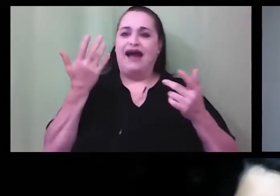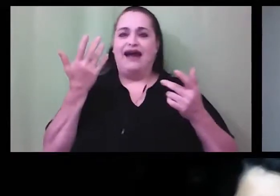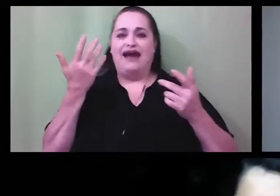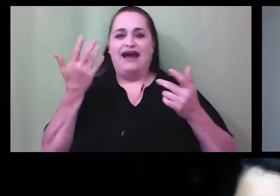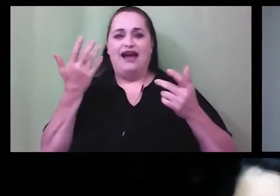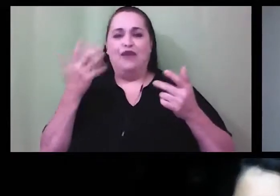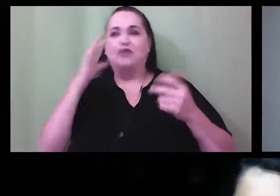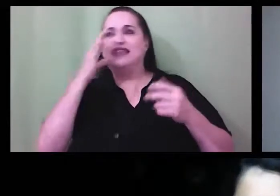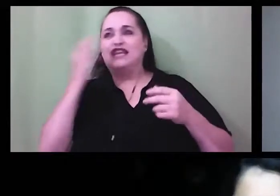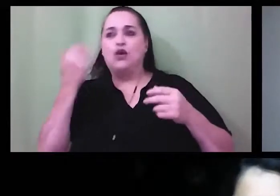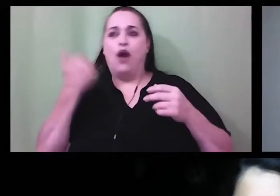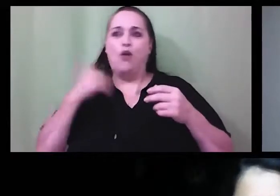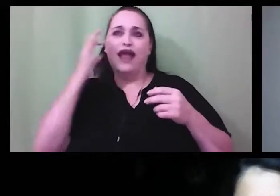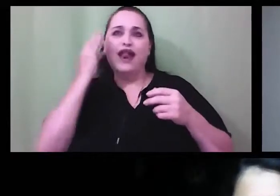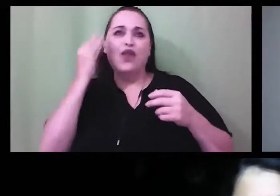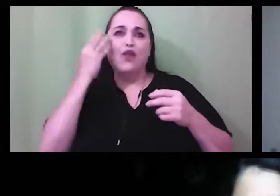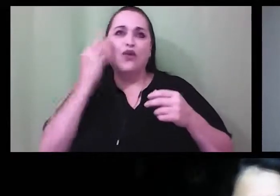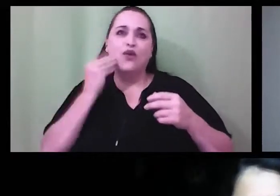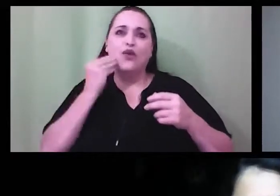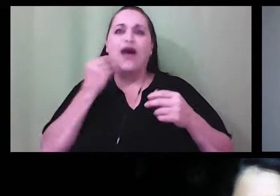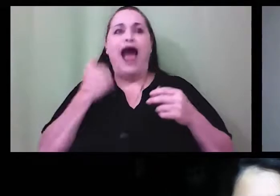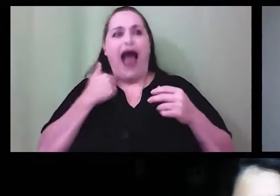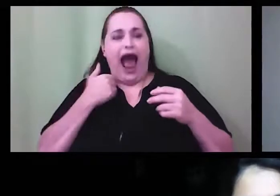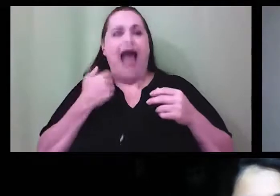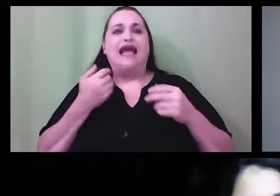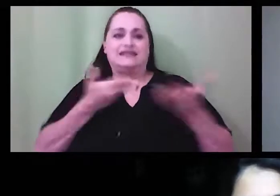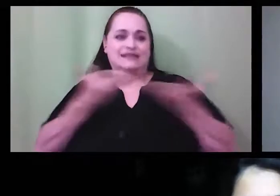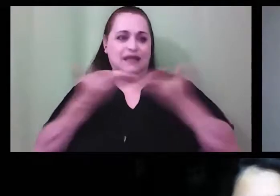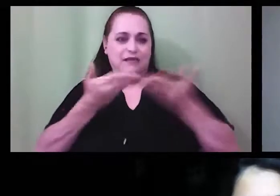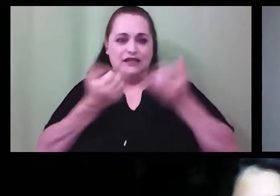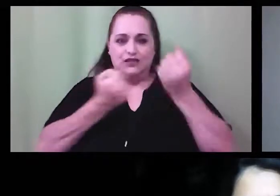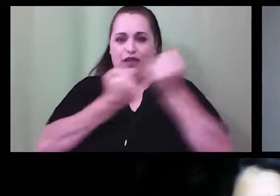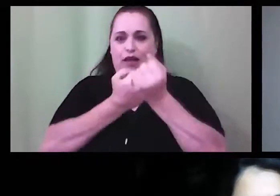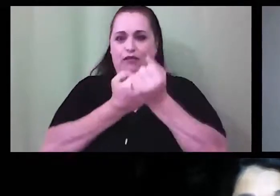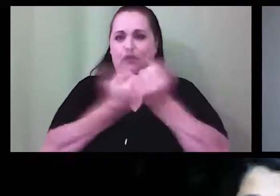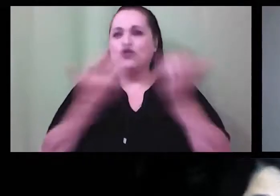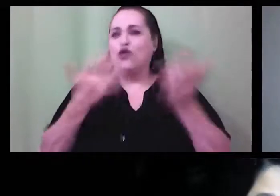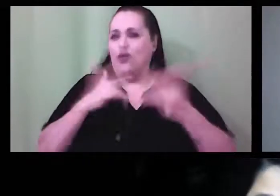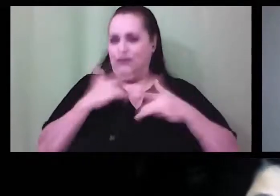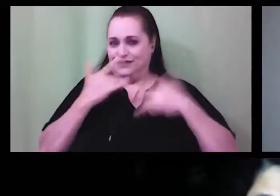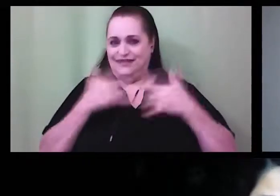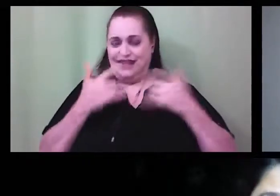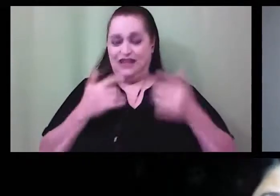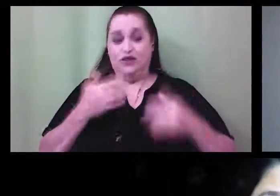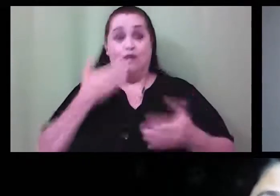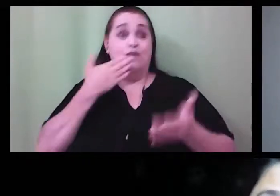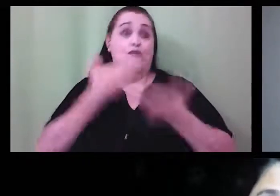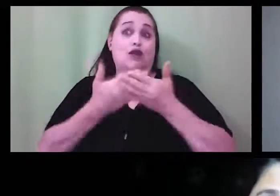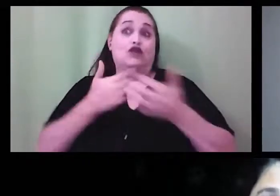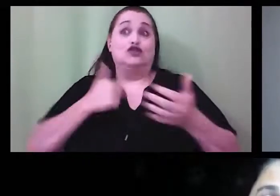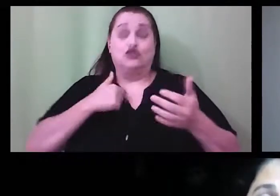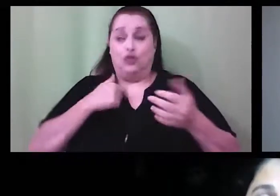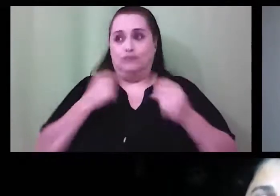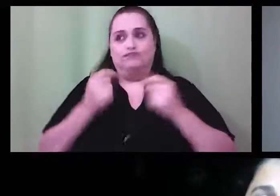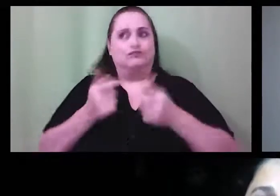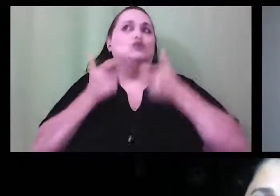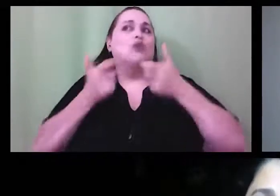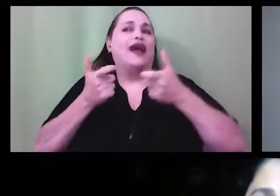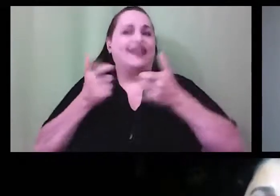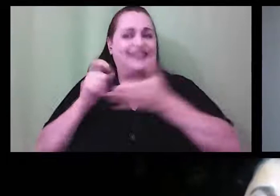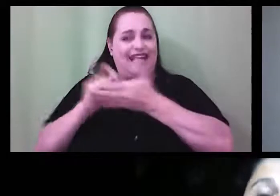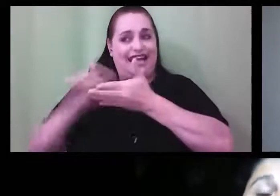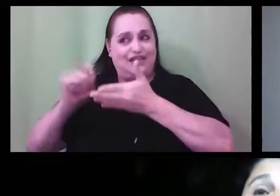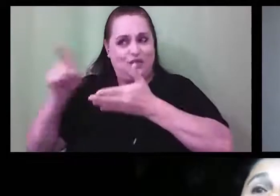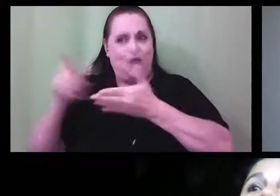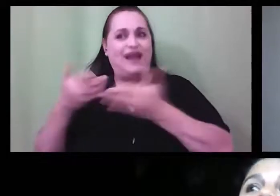un tío, un abuelo cuando hay o no hay un servicio de apoyo presente? Bueno, yo tengo la suerte de que tenemos en la escuela servicio